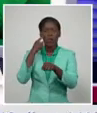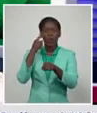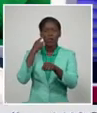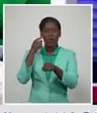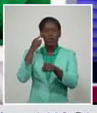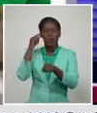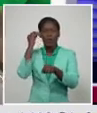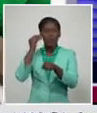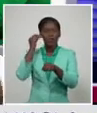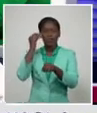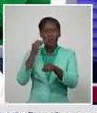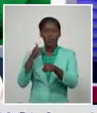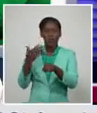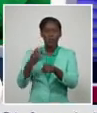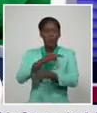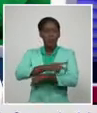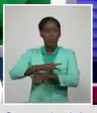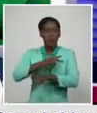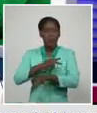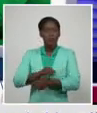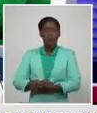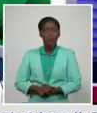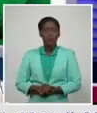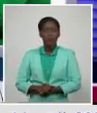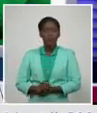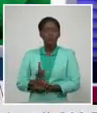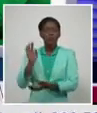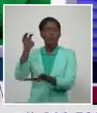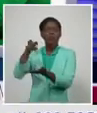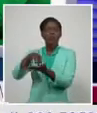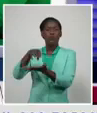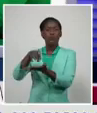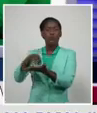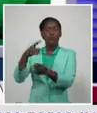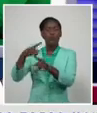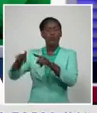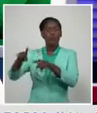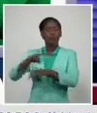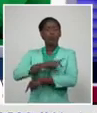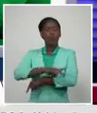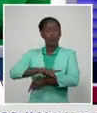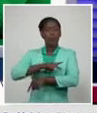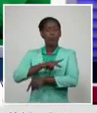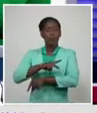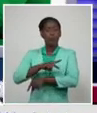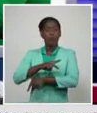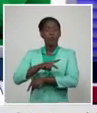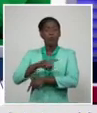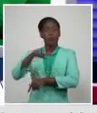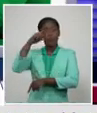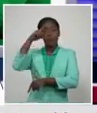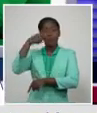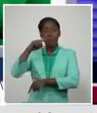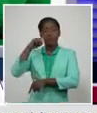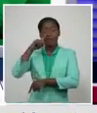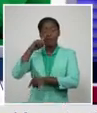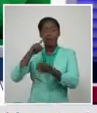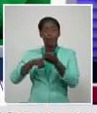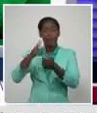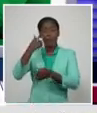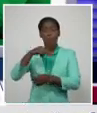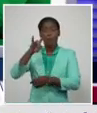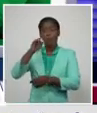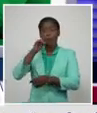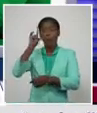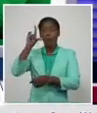fosas en un campo en las afueras de Sao Paulo, en un campo para enterrar los cadáveres, pues Brasil